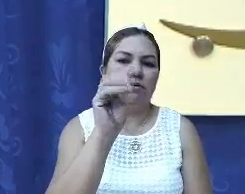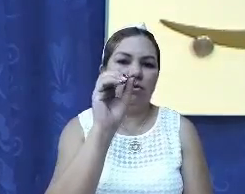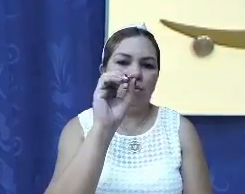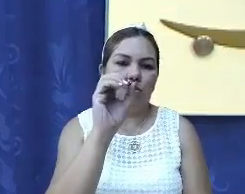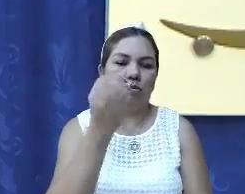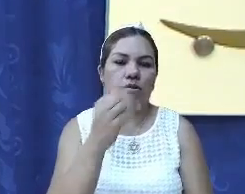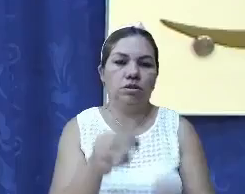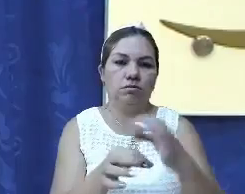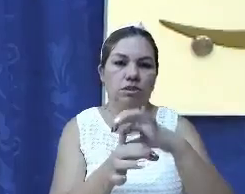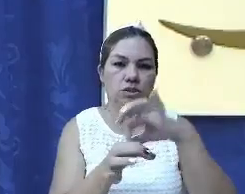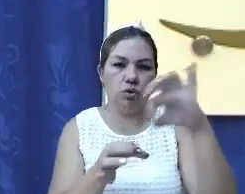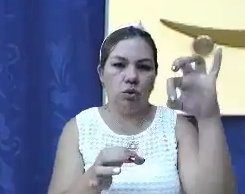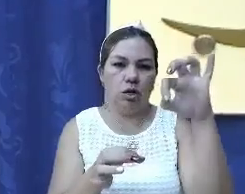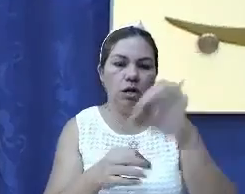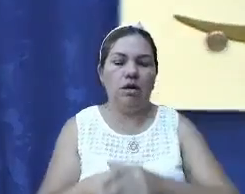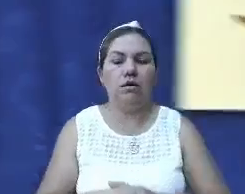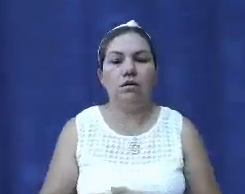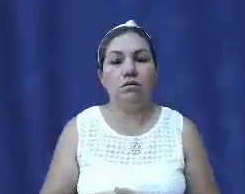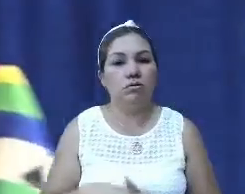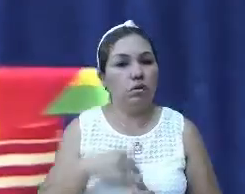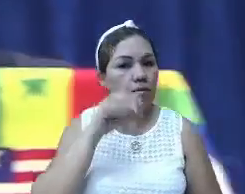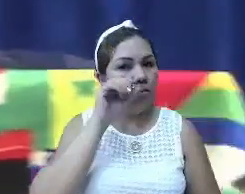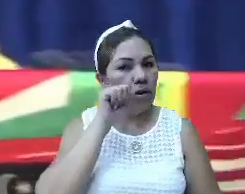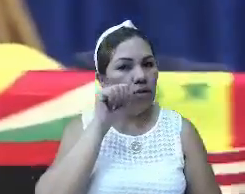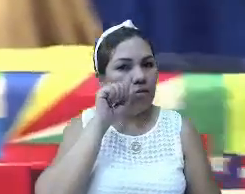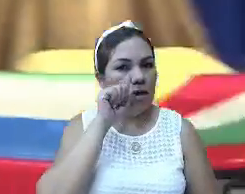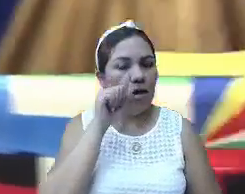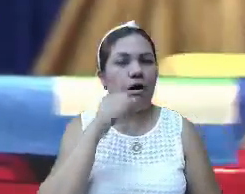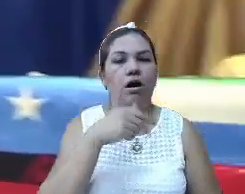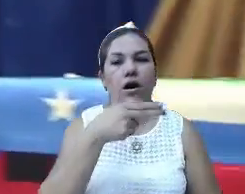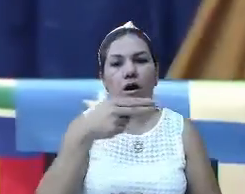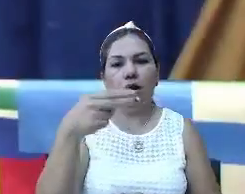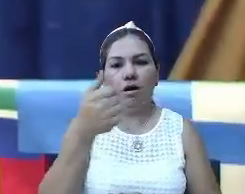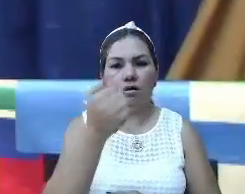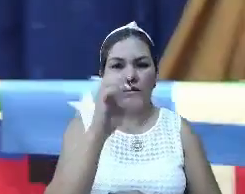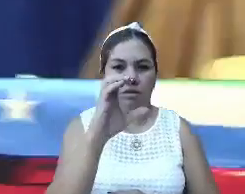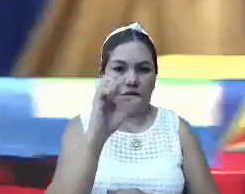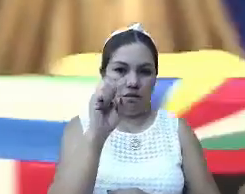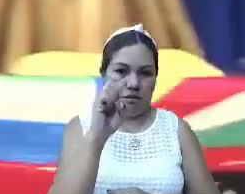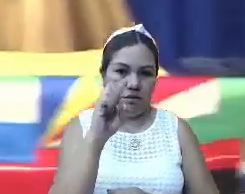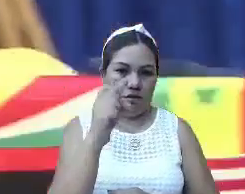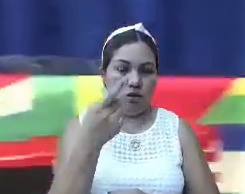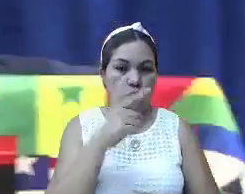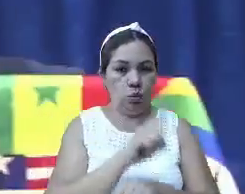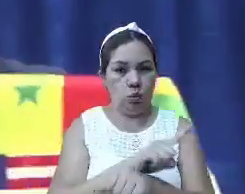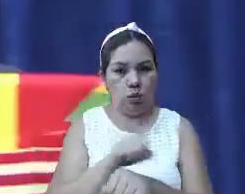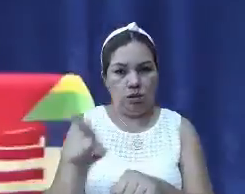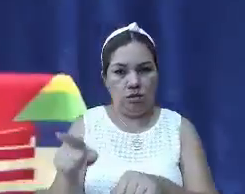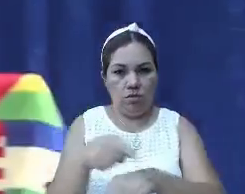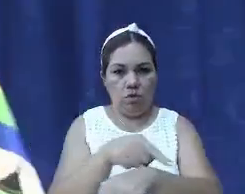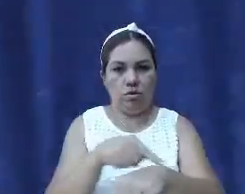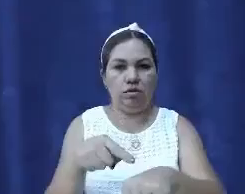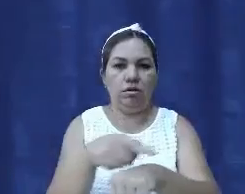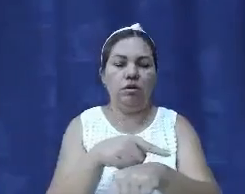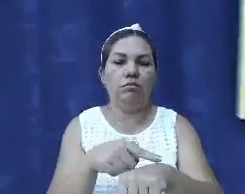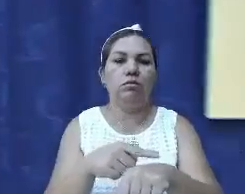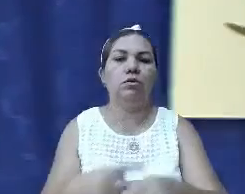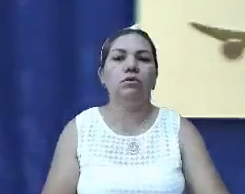¿verdad? Lo que el Padre está haciendo en este último tiempo. Y